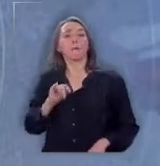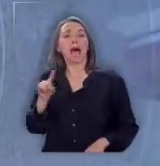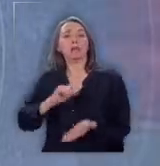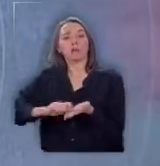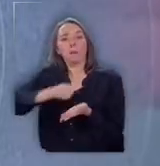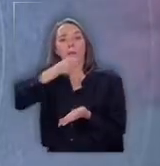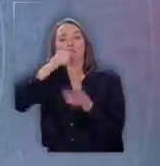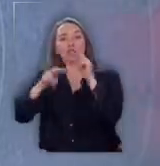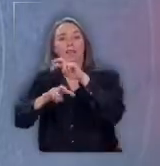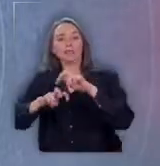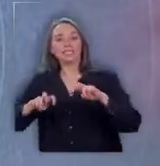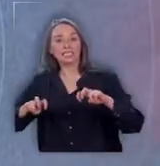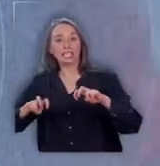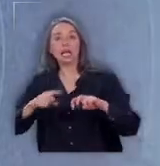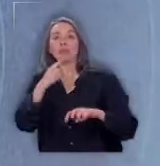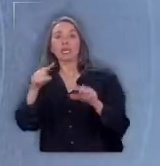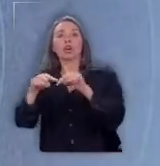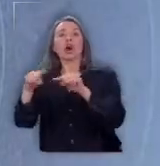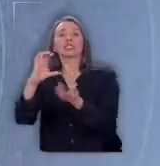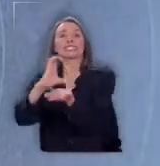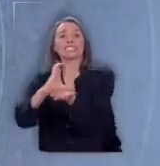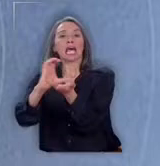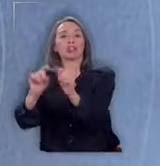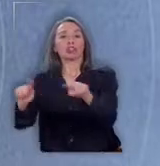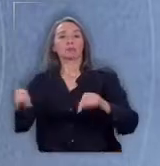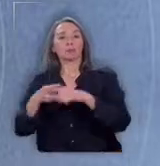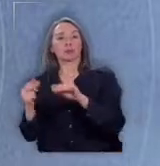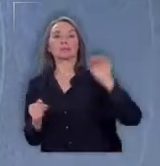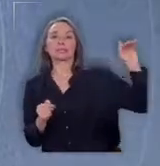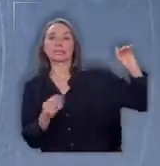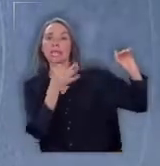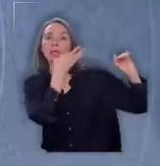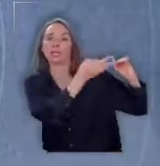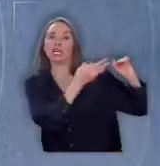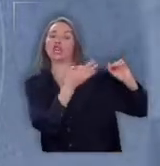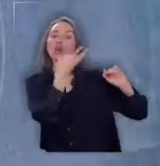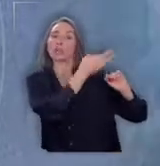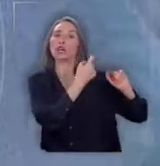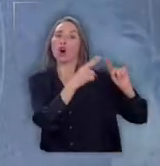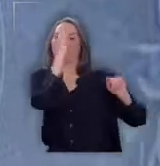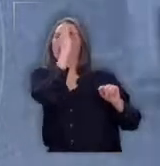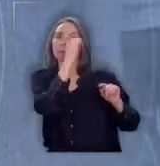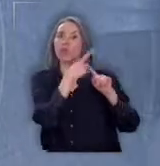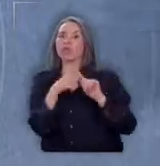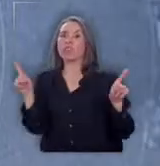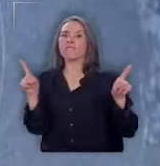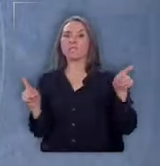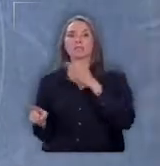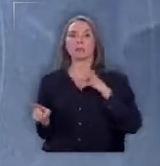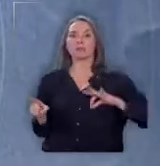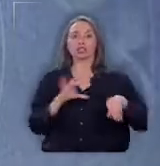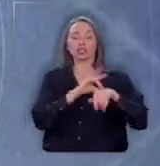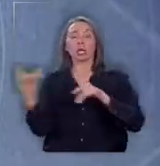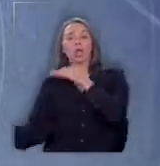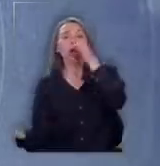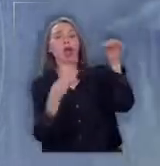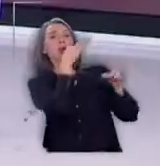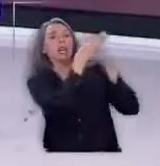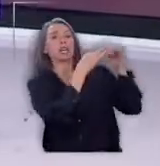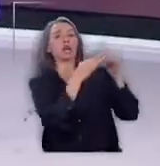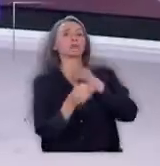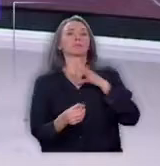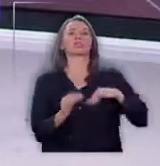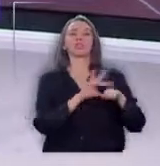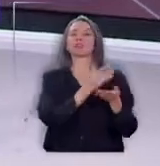periodista de investigación Alejandra matus espacio público también había señalado al respecto criterios diferentes del Ministerio de salud y todas esas argumentaciones habían sido